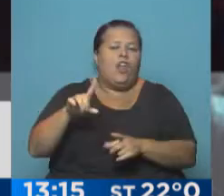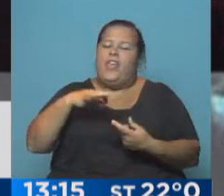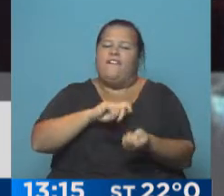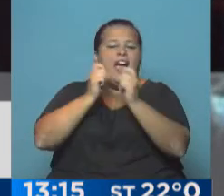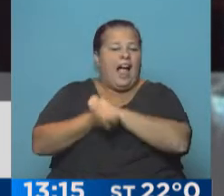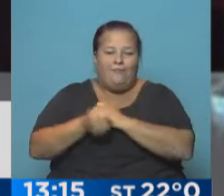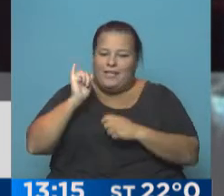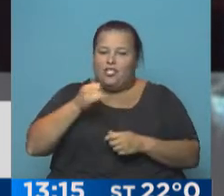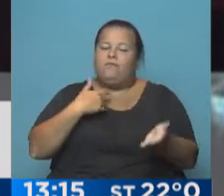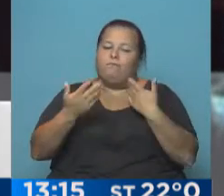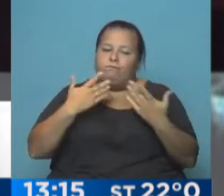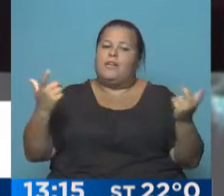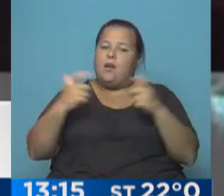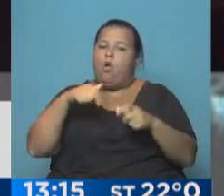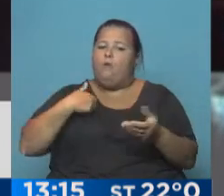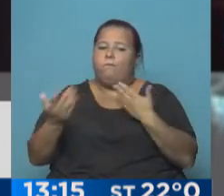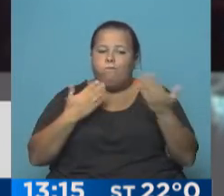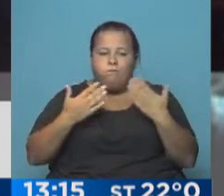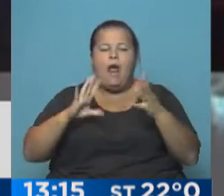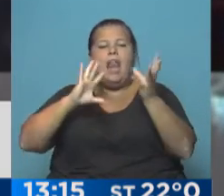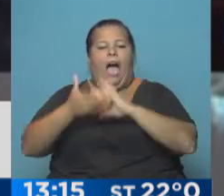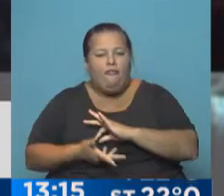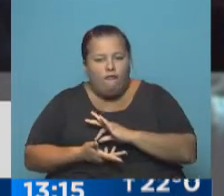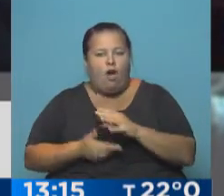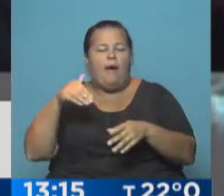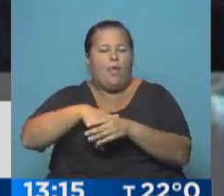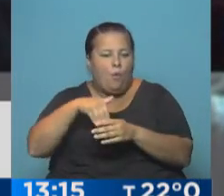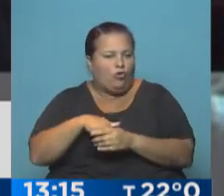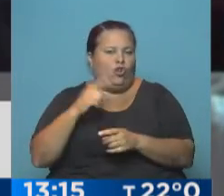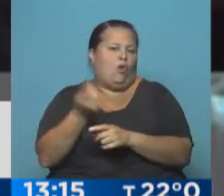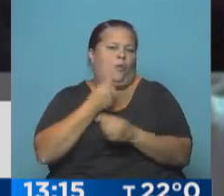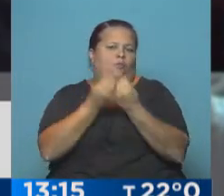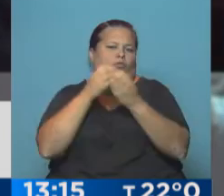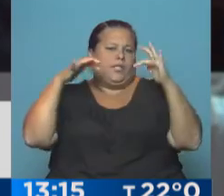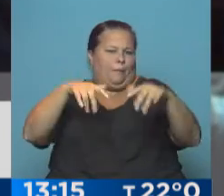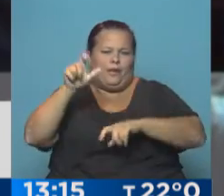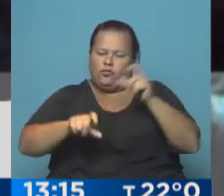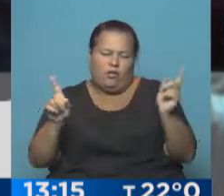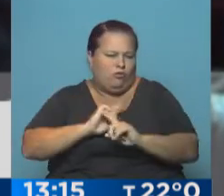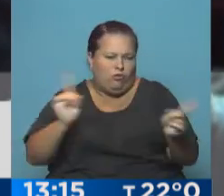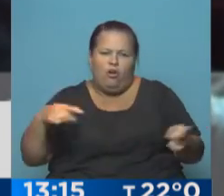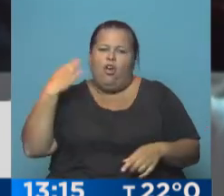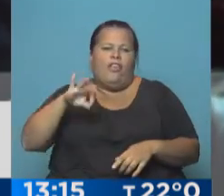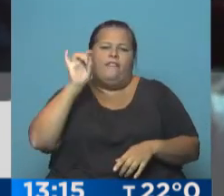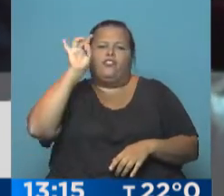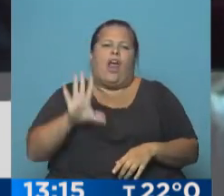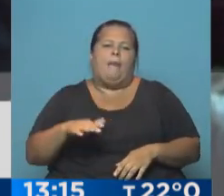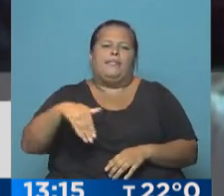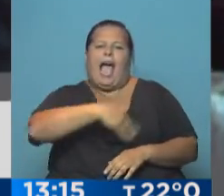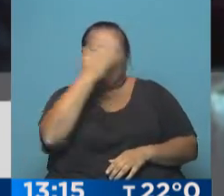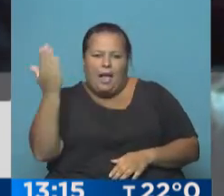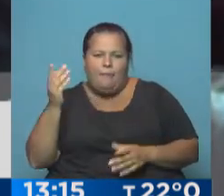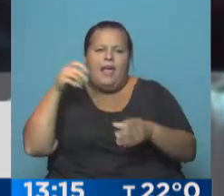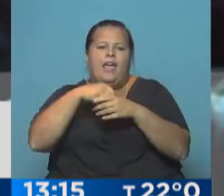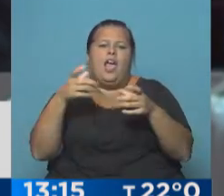y esto sí lo hemos conversado en la reunión de hoy, es el formato de la votación. No puede haber tanta gente, me parece que tienen que estar solamente los asambleístas y los integrantes